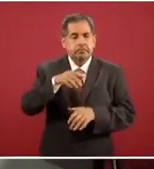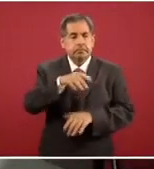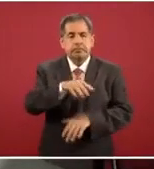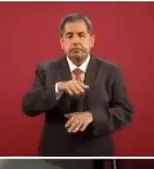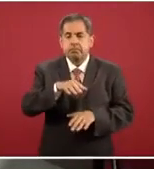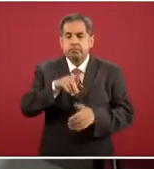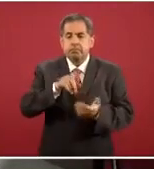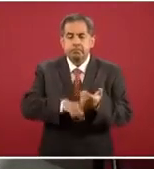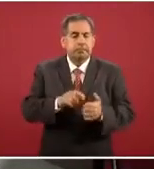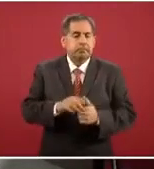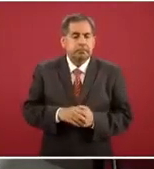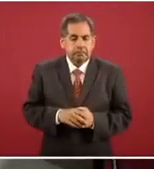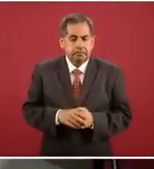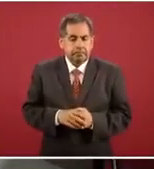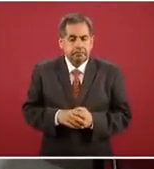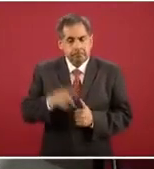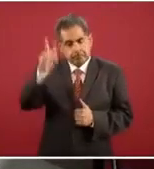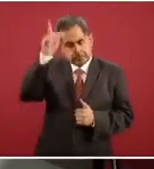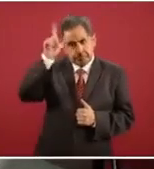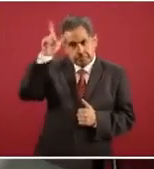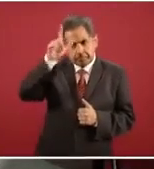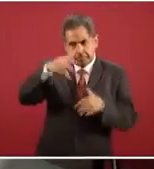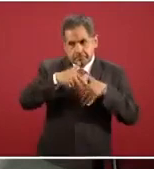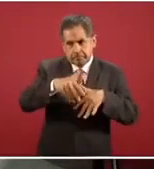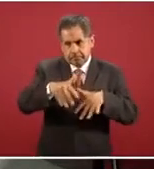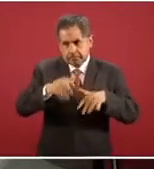la de la villa